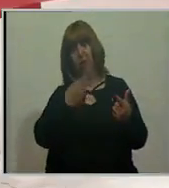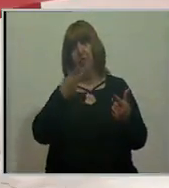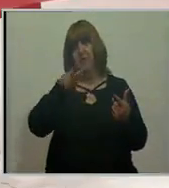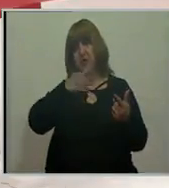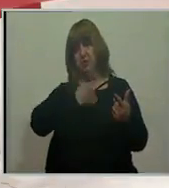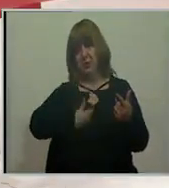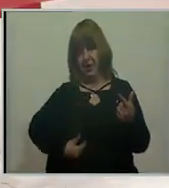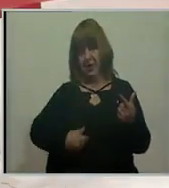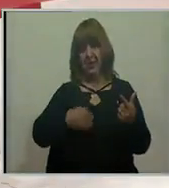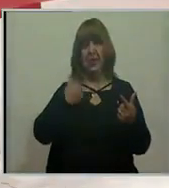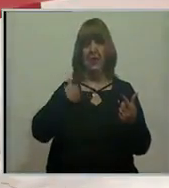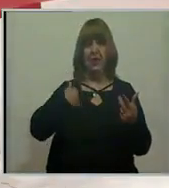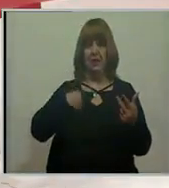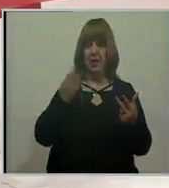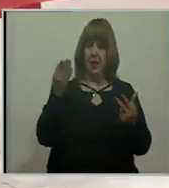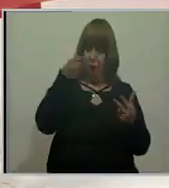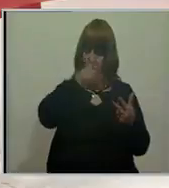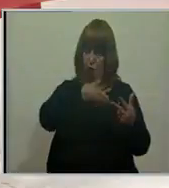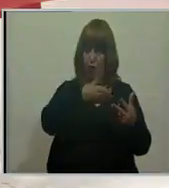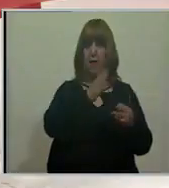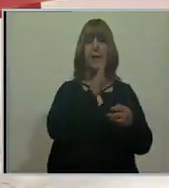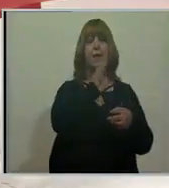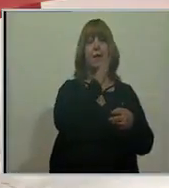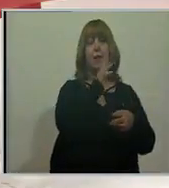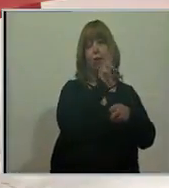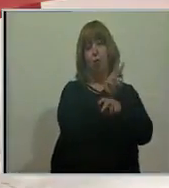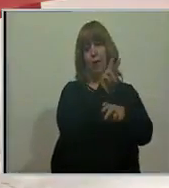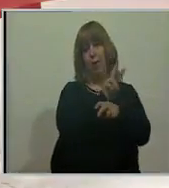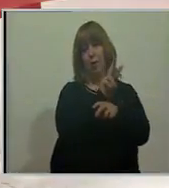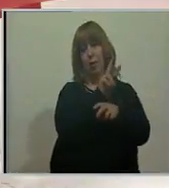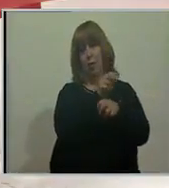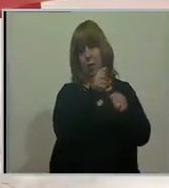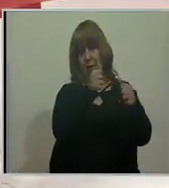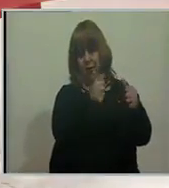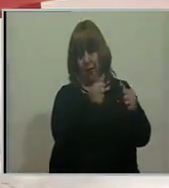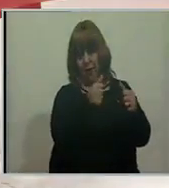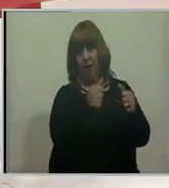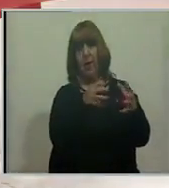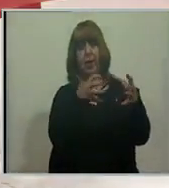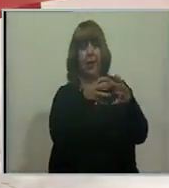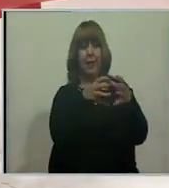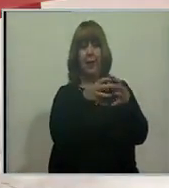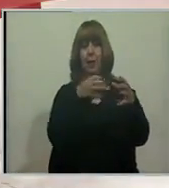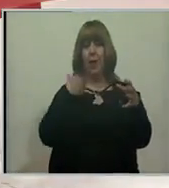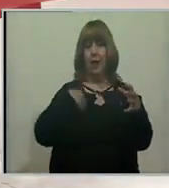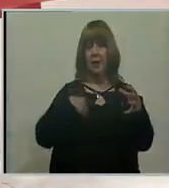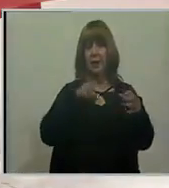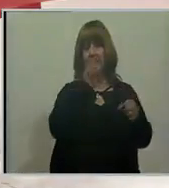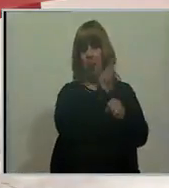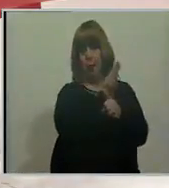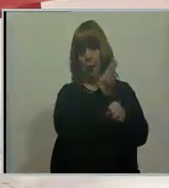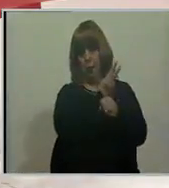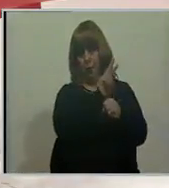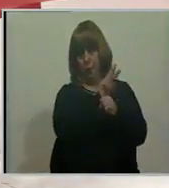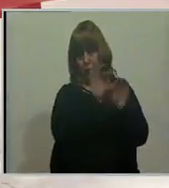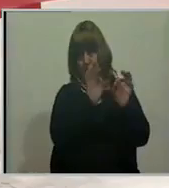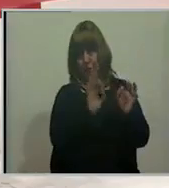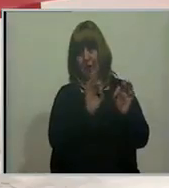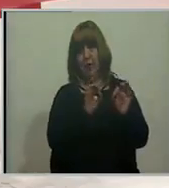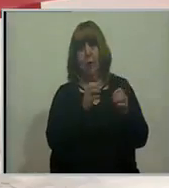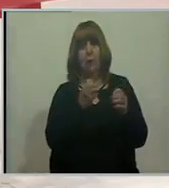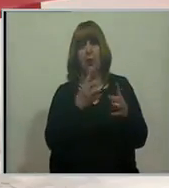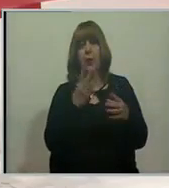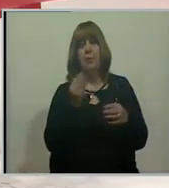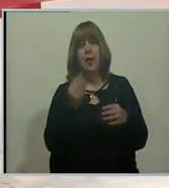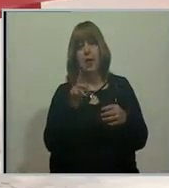inconveniente. Bueno, esto es la previa. Hoy la situación es totalmente distinta. Absolutamente. El partido no se juega y la